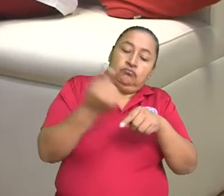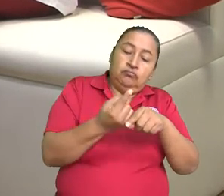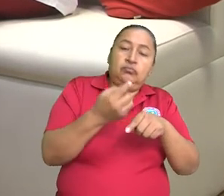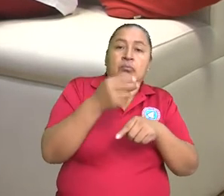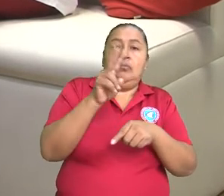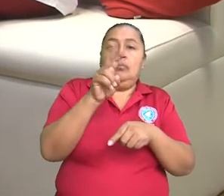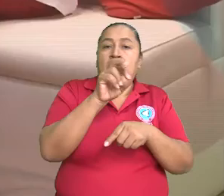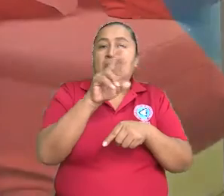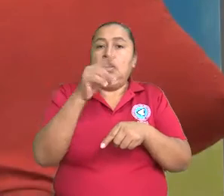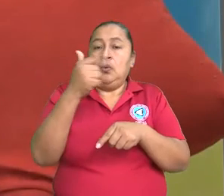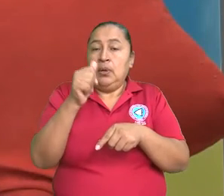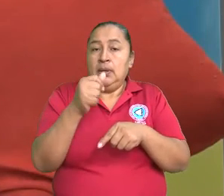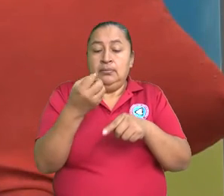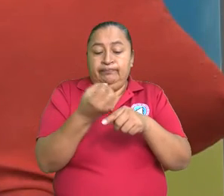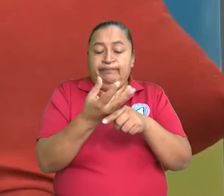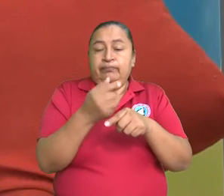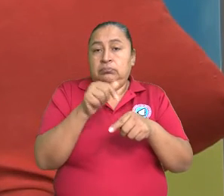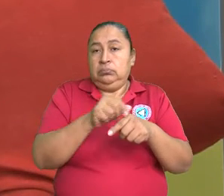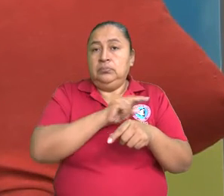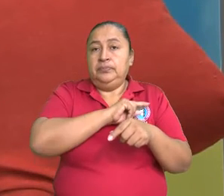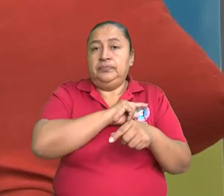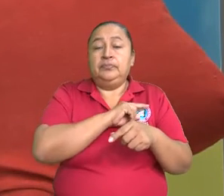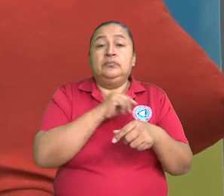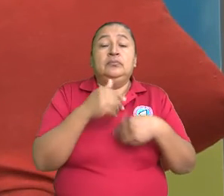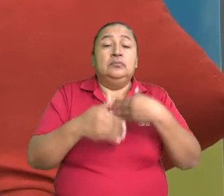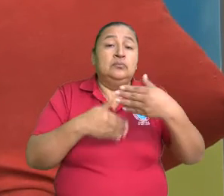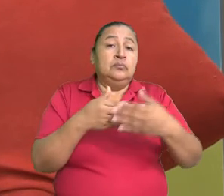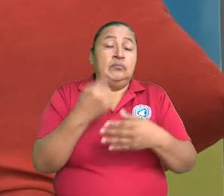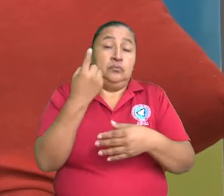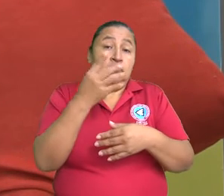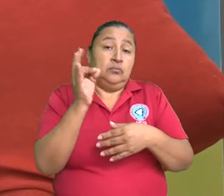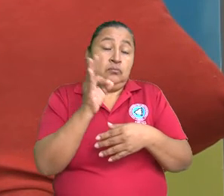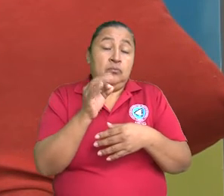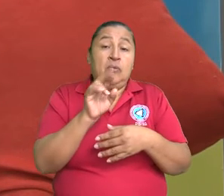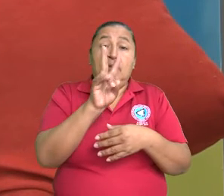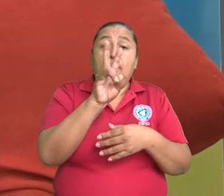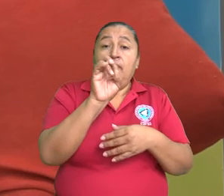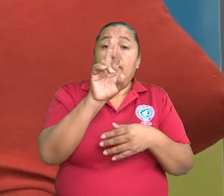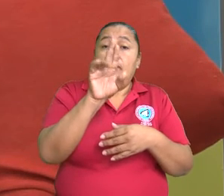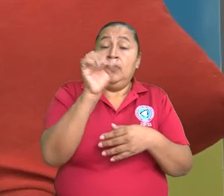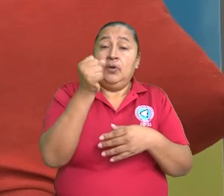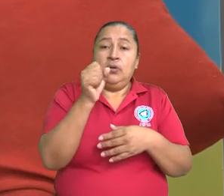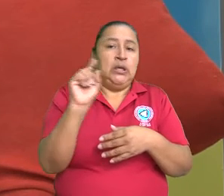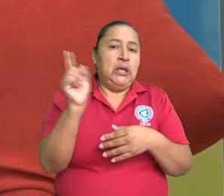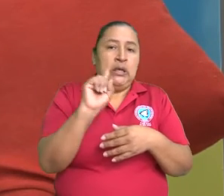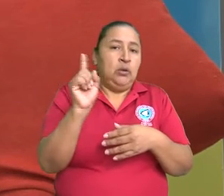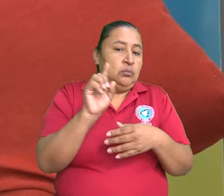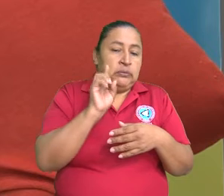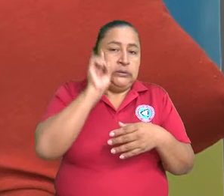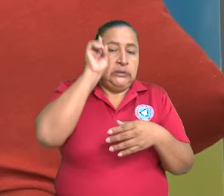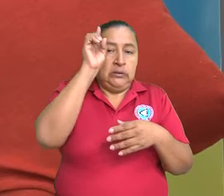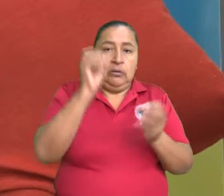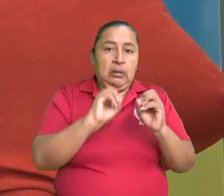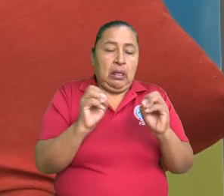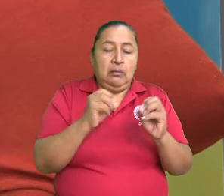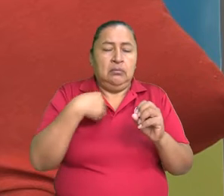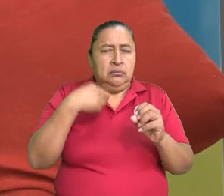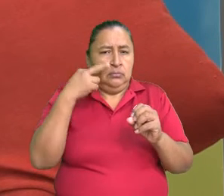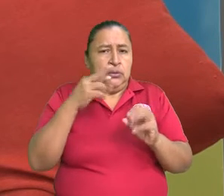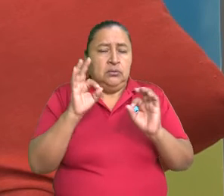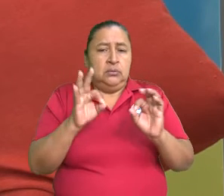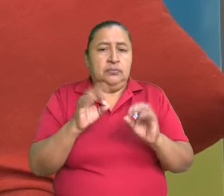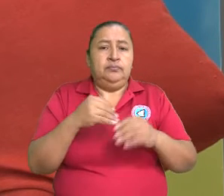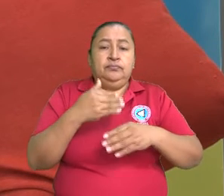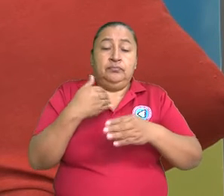genital. No, cuando es un tipo de virus que no está muy desarrollado y no está muy visto